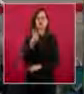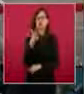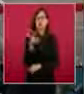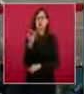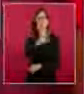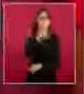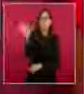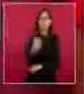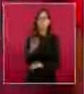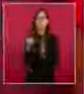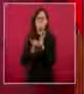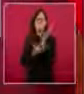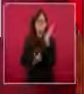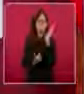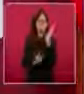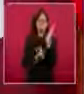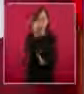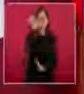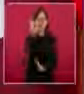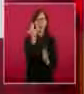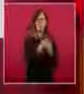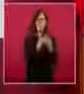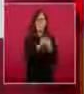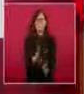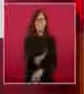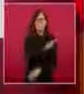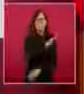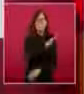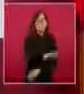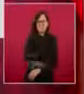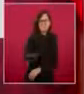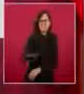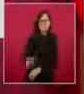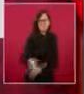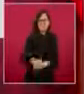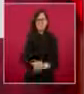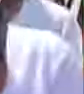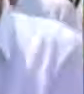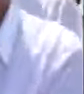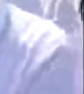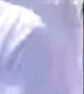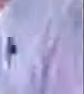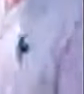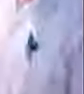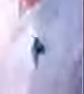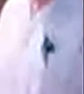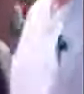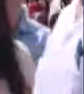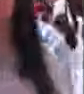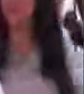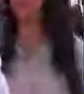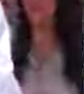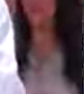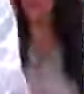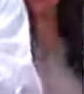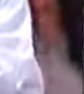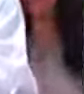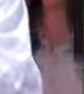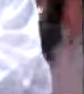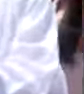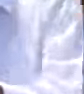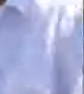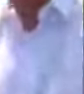embargo, este lunes pasado, en la medición que hicimos en el nivel de aprobación, el presidente, después de tener un